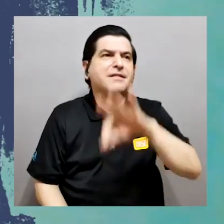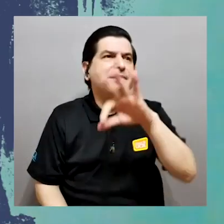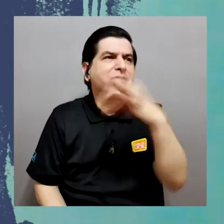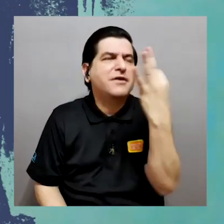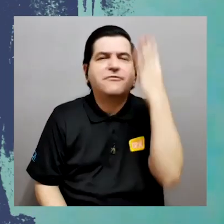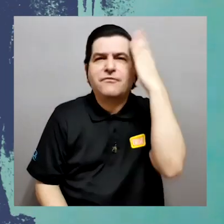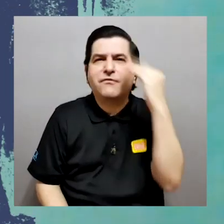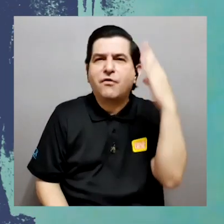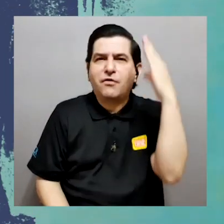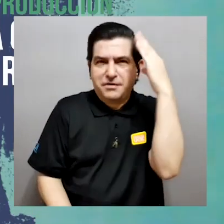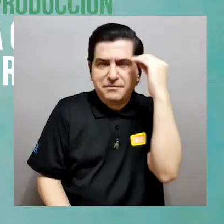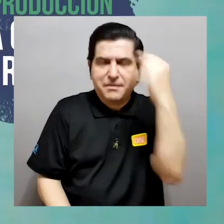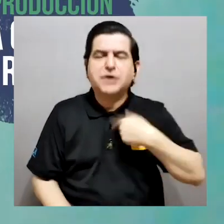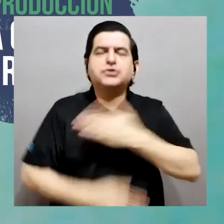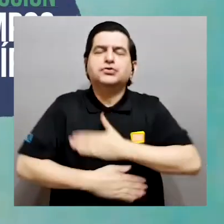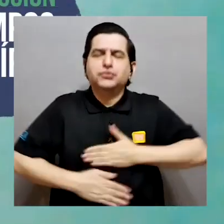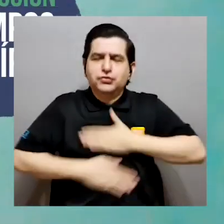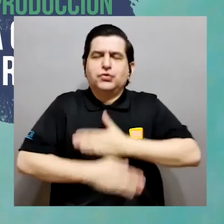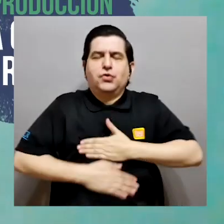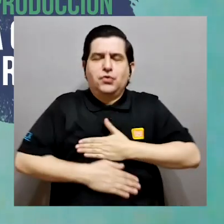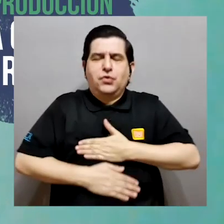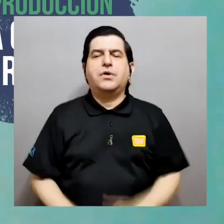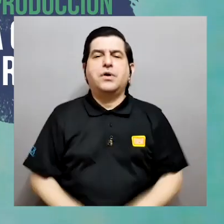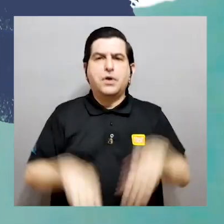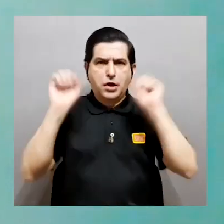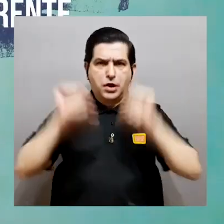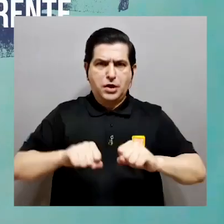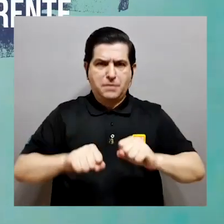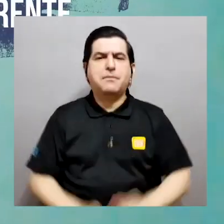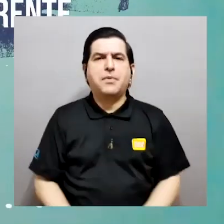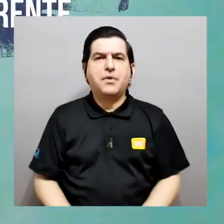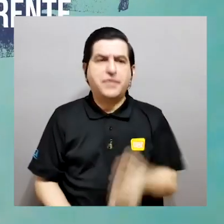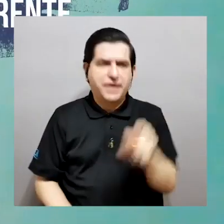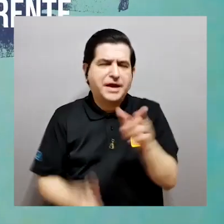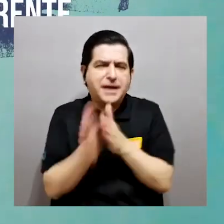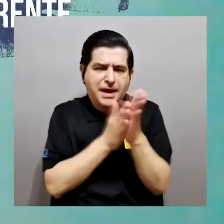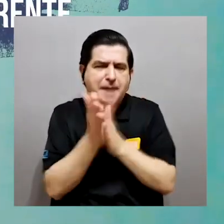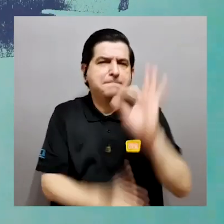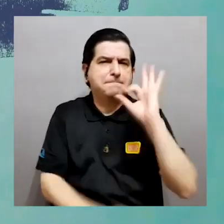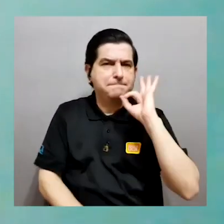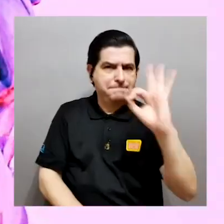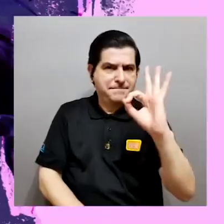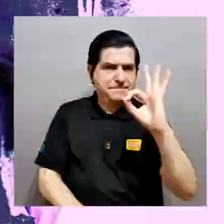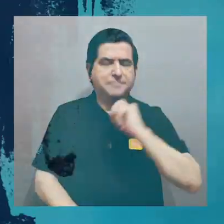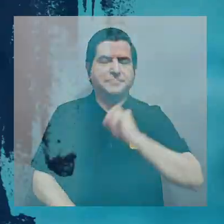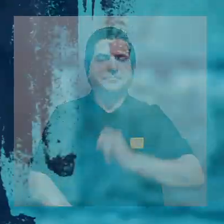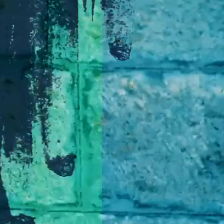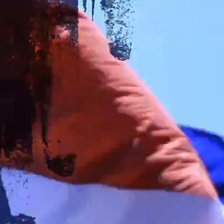una experiencia también que pueda disfrutar yo y sacar de ella, digamos, el máximo.